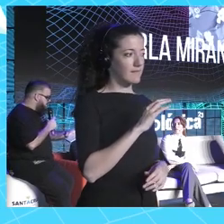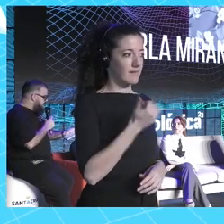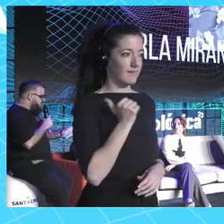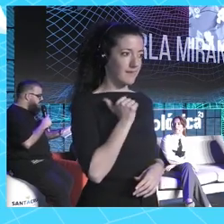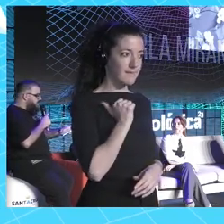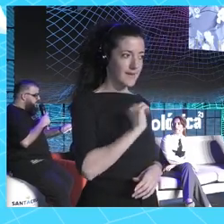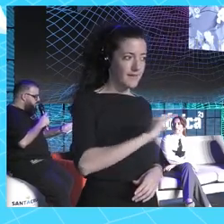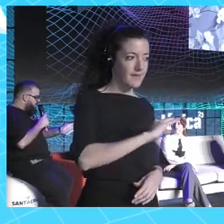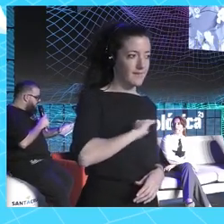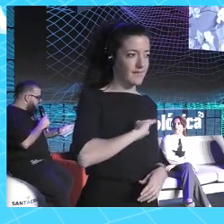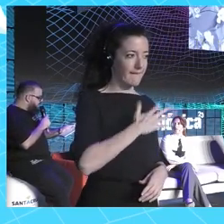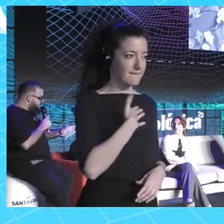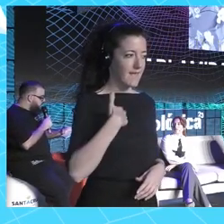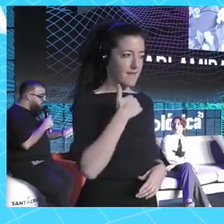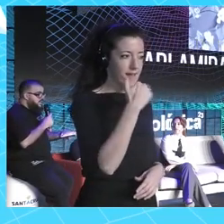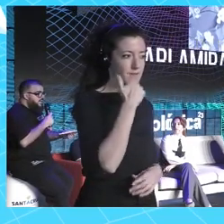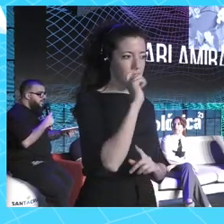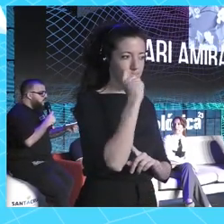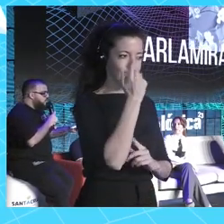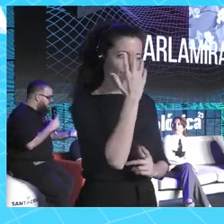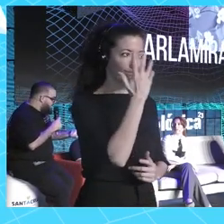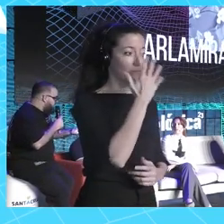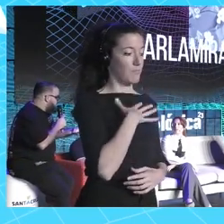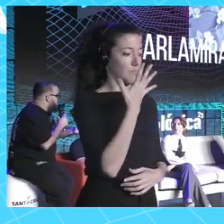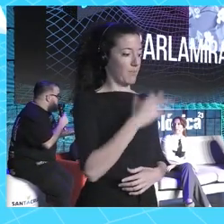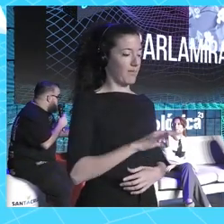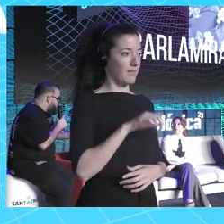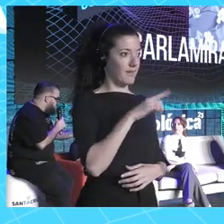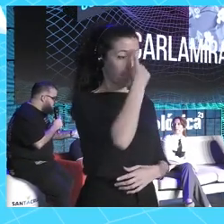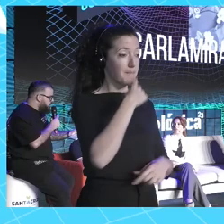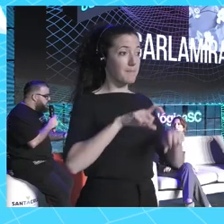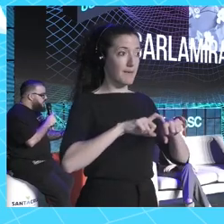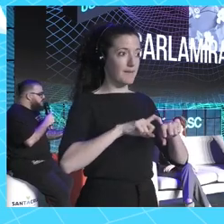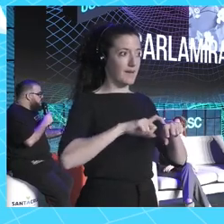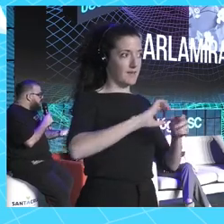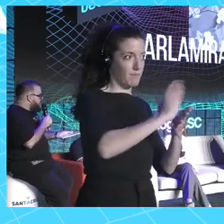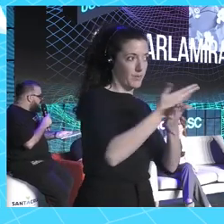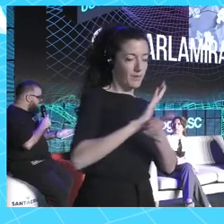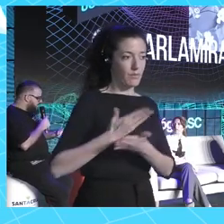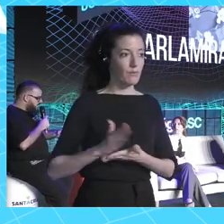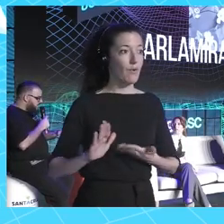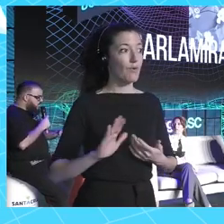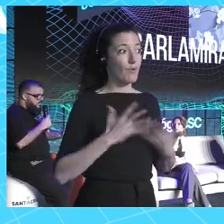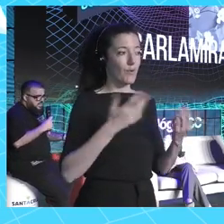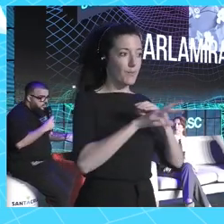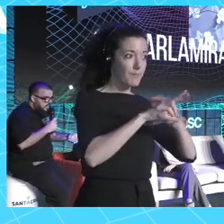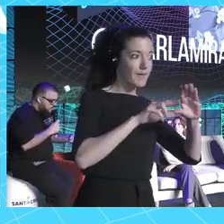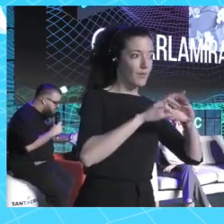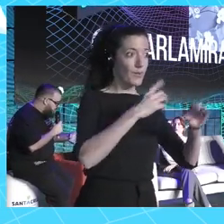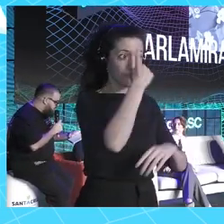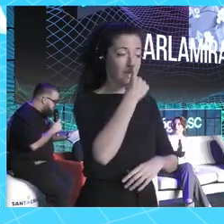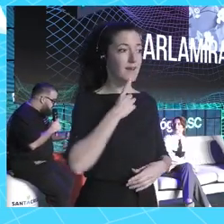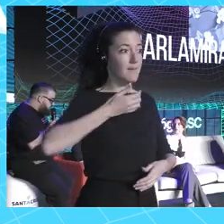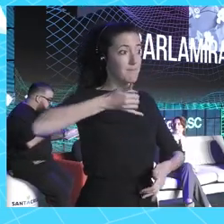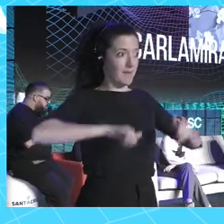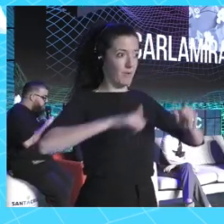de los perfiles Se podrían crear contenido pues Deep Face o vídeos imágenes manipulados